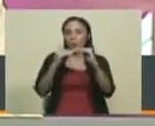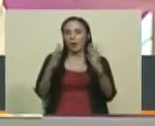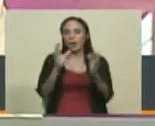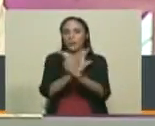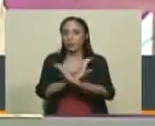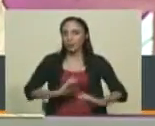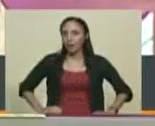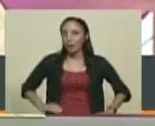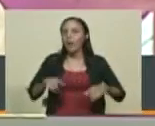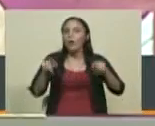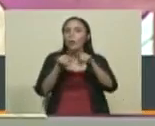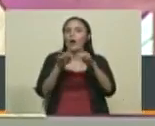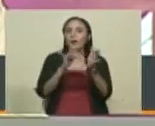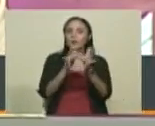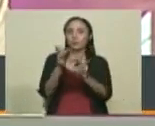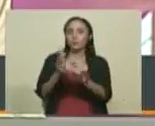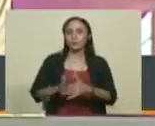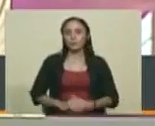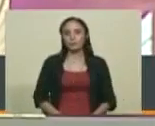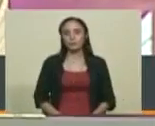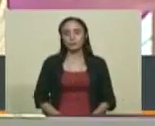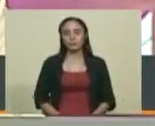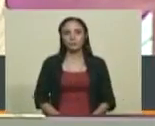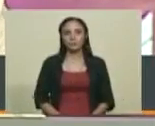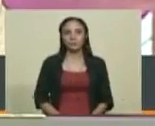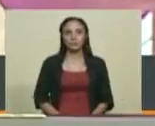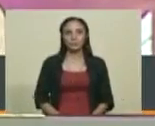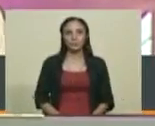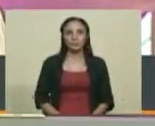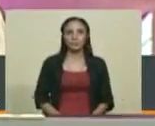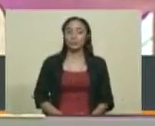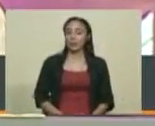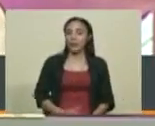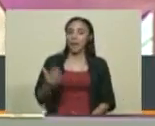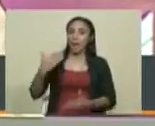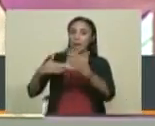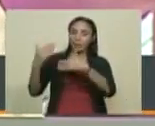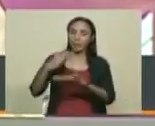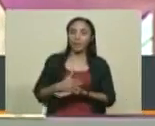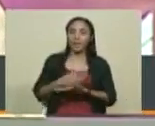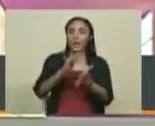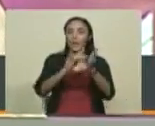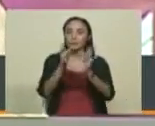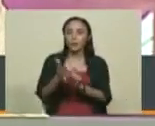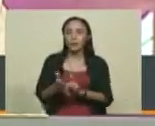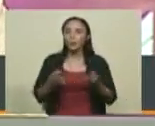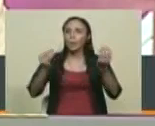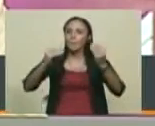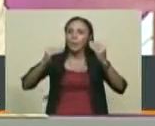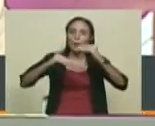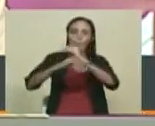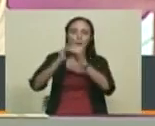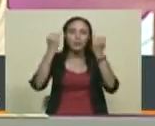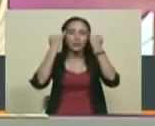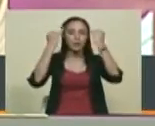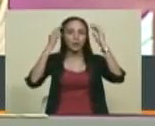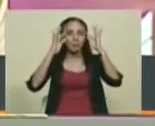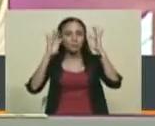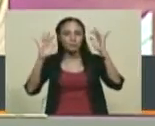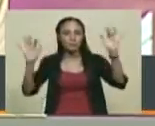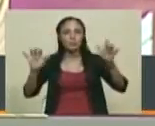Jesús, el Cristo Redentor, el que multiplicó el sueño, la esperanza, los